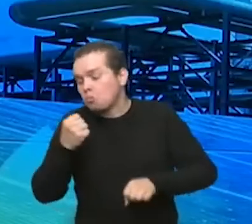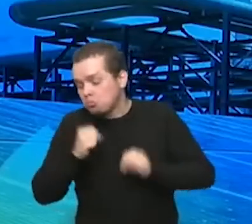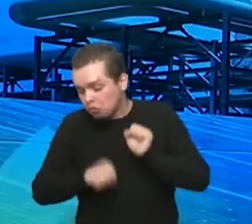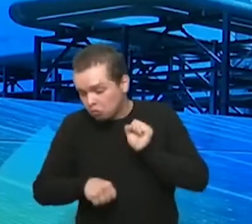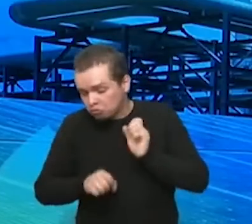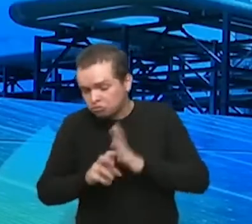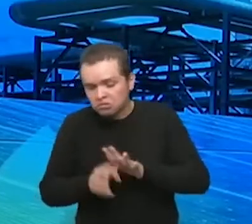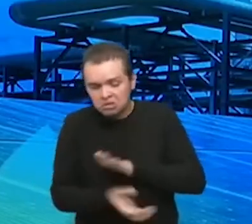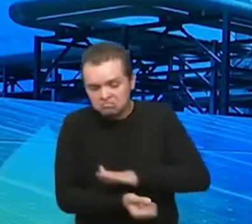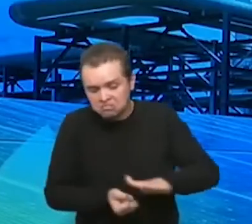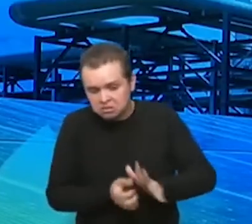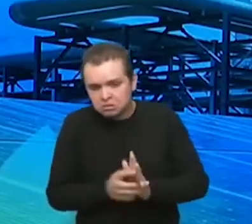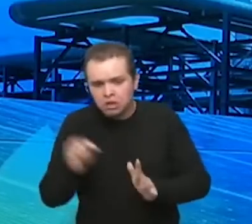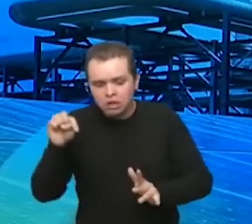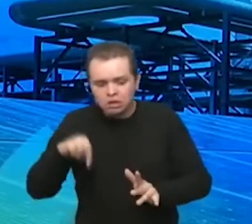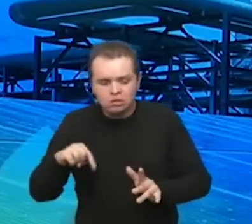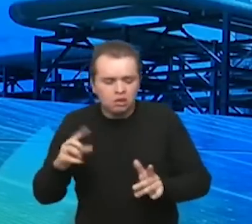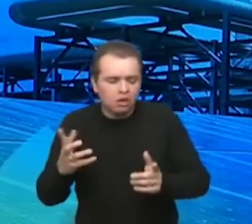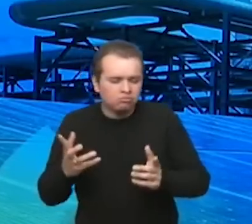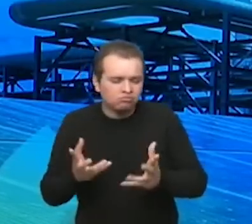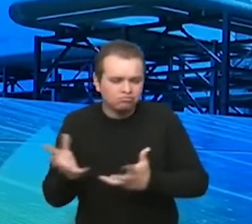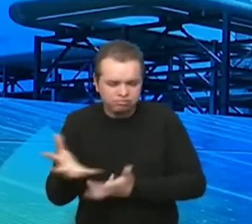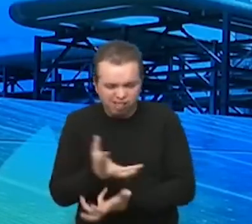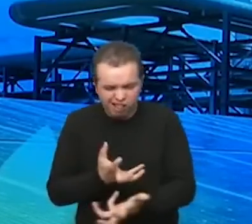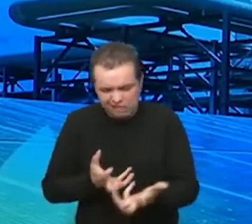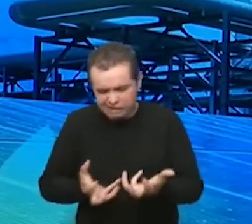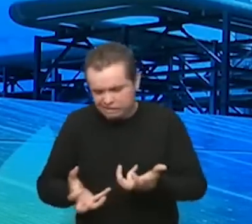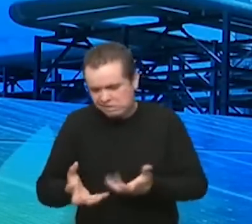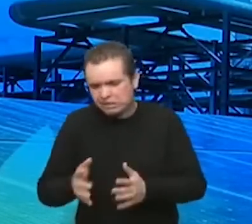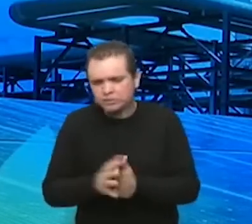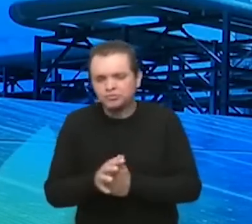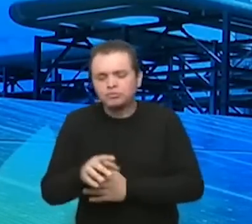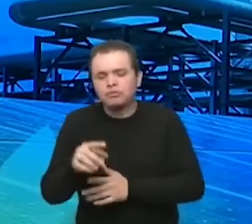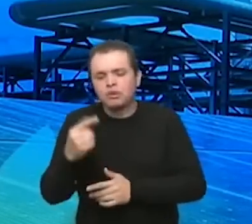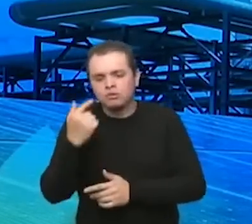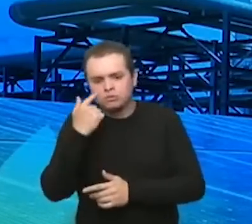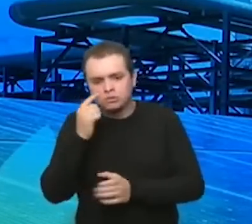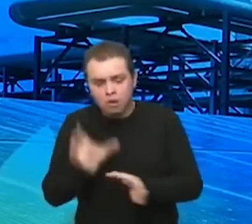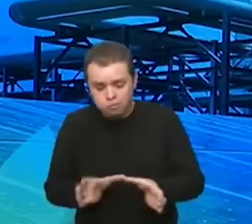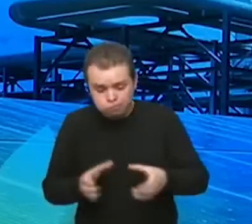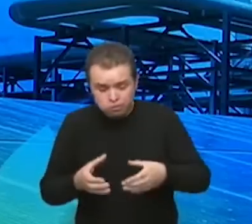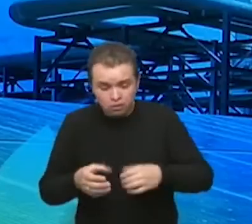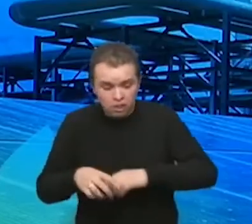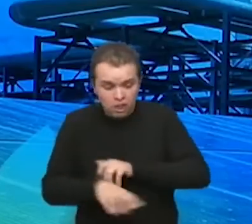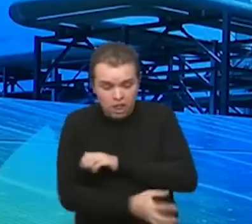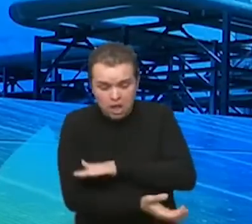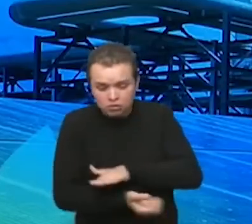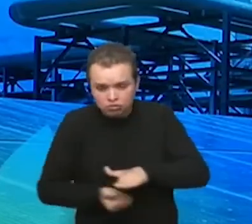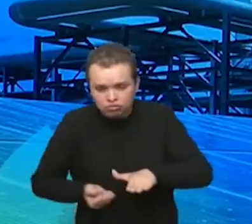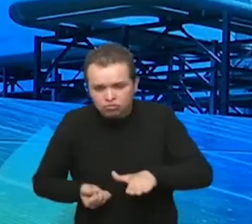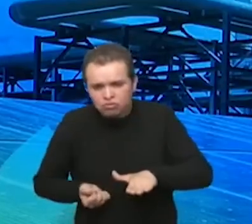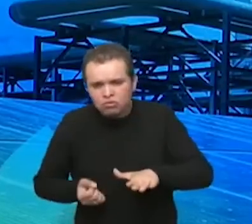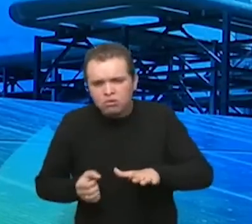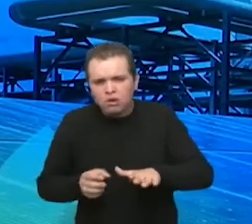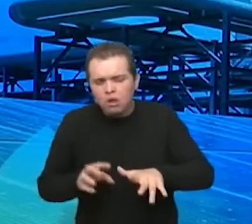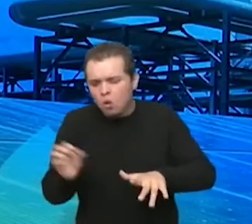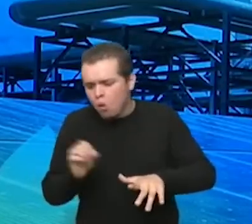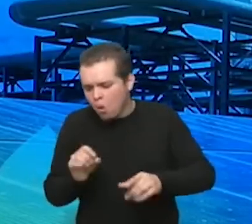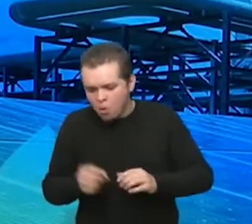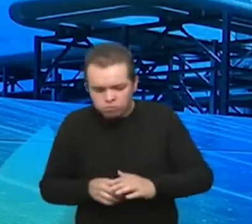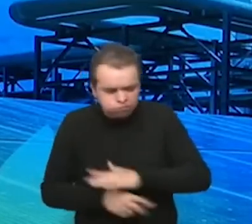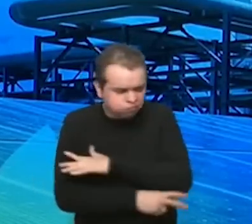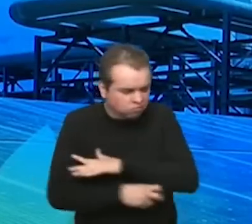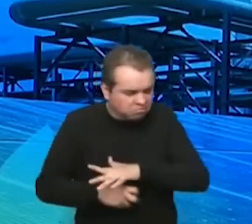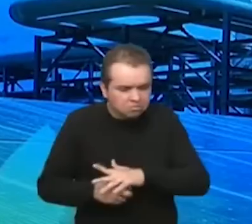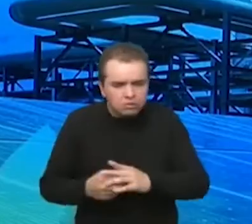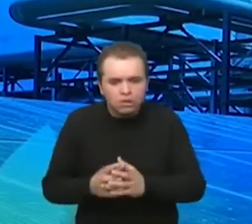su momento alguna participación en este entramado obviamente cualquier barril de crudo le roben o